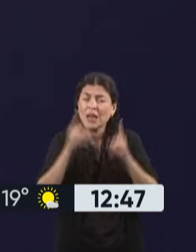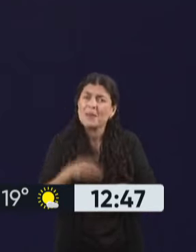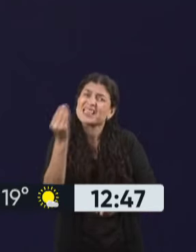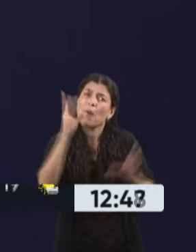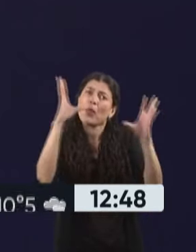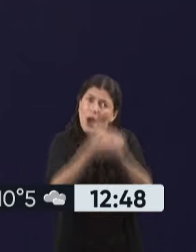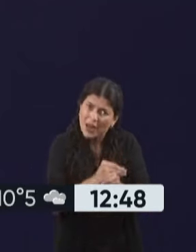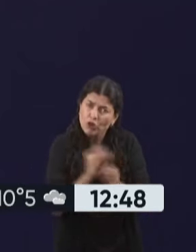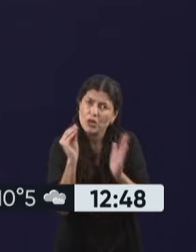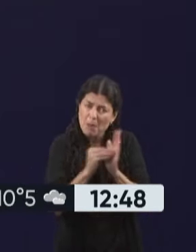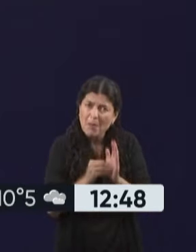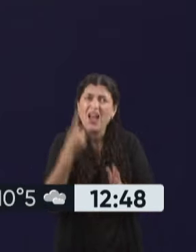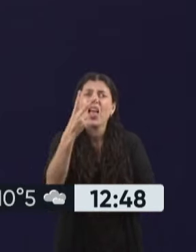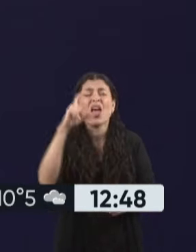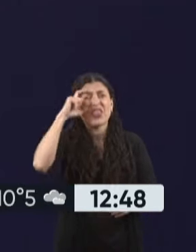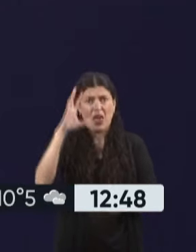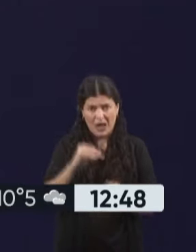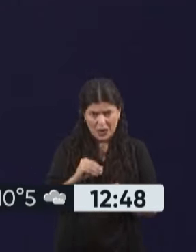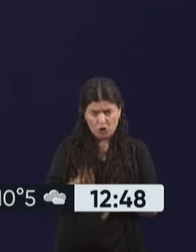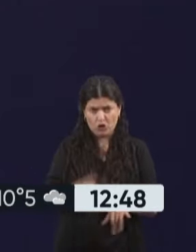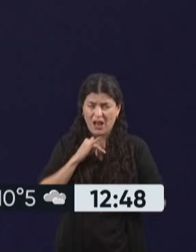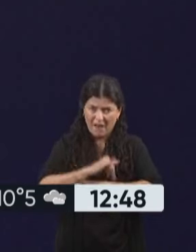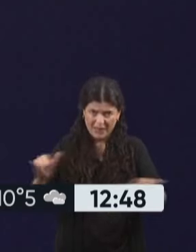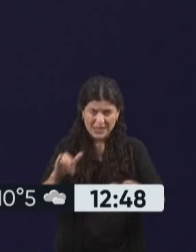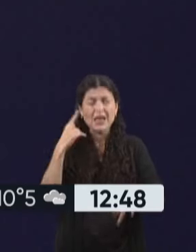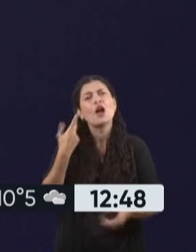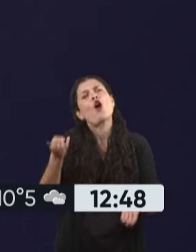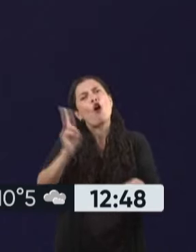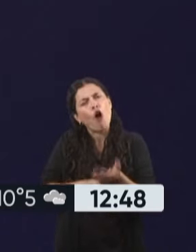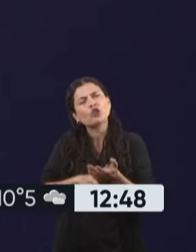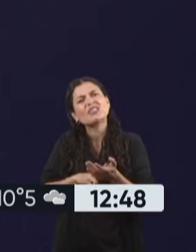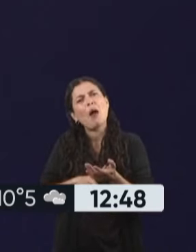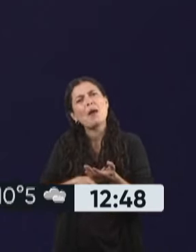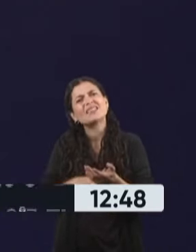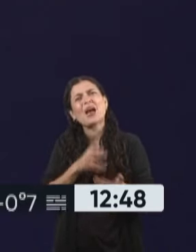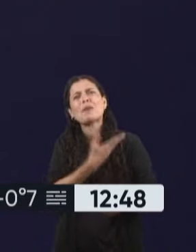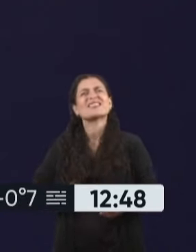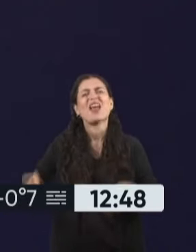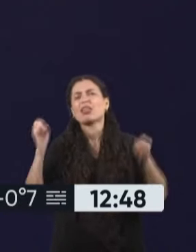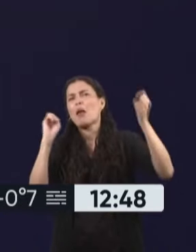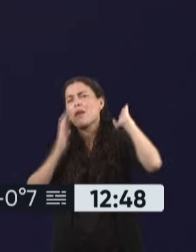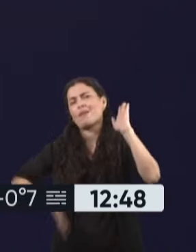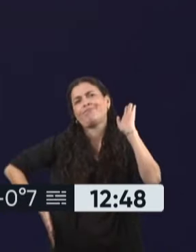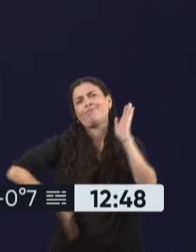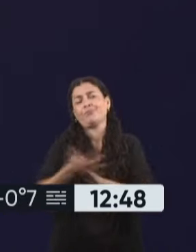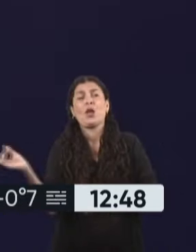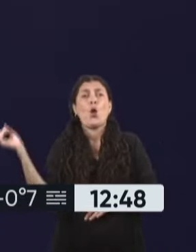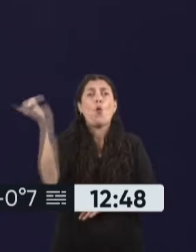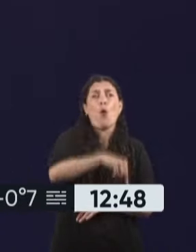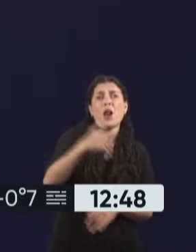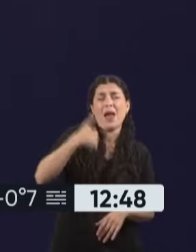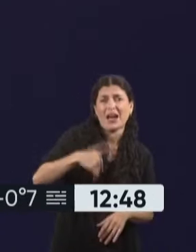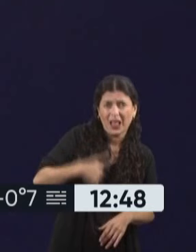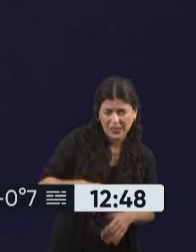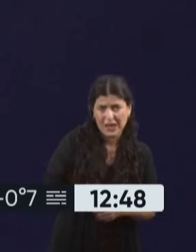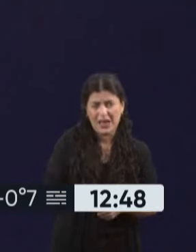del sábado, 22 horas, parte el vuelo que trae al presidente de la Nación de